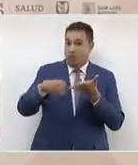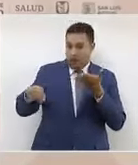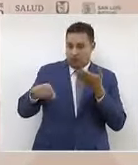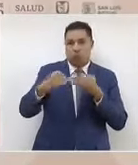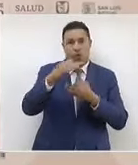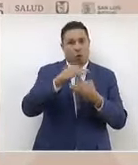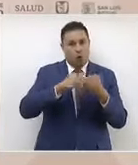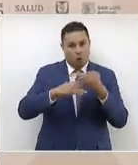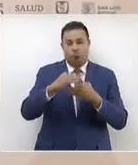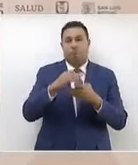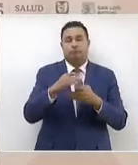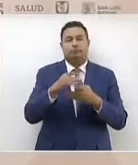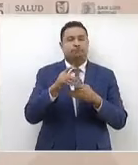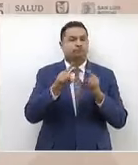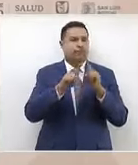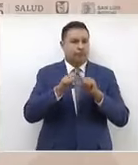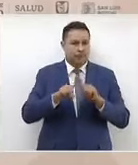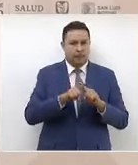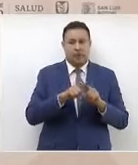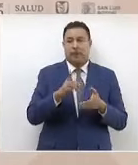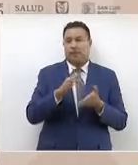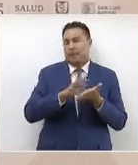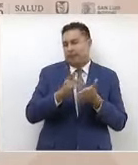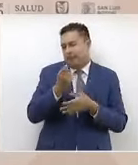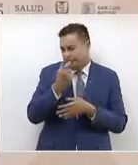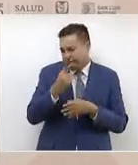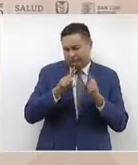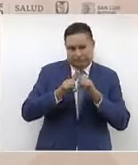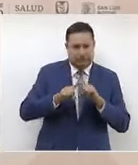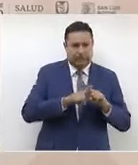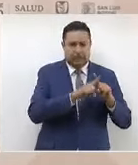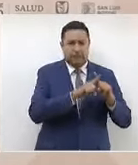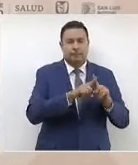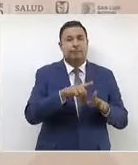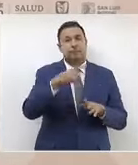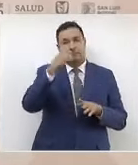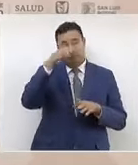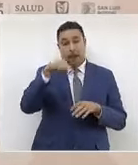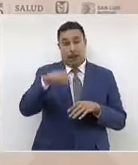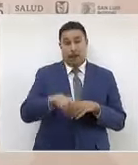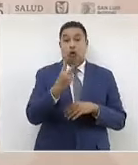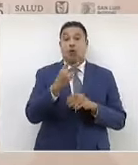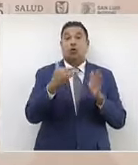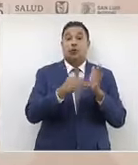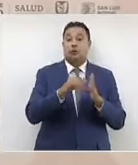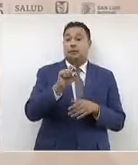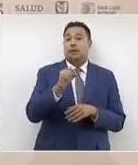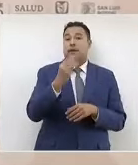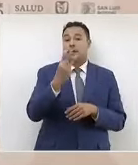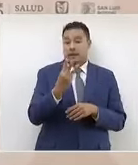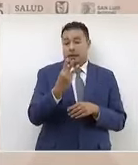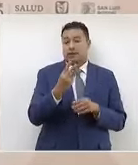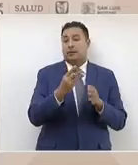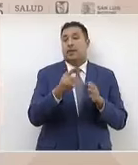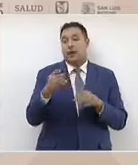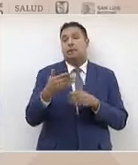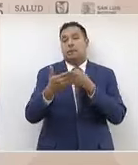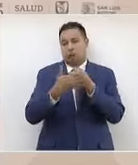todo lo que se requiere de medicamentos para este año y para el año próximo.